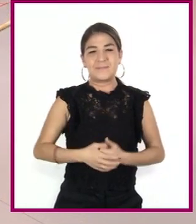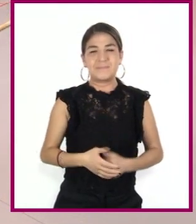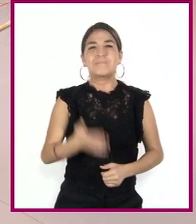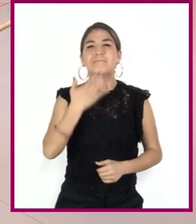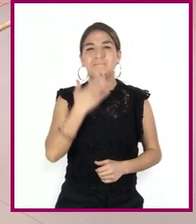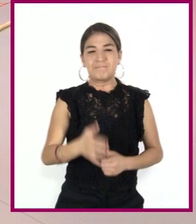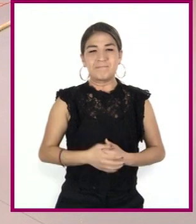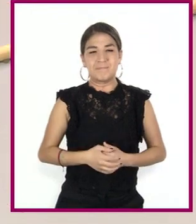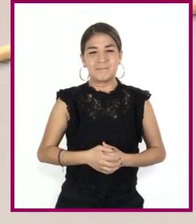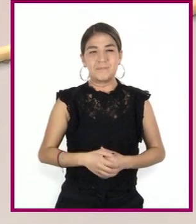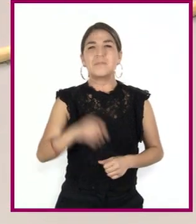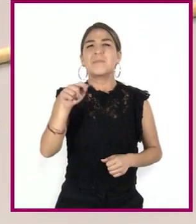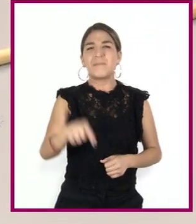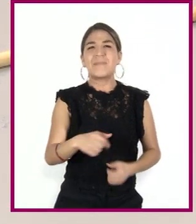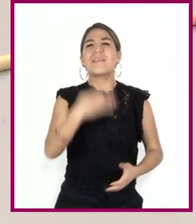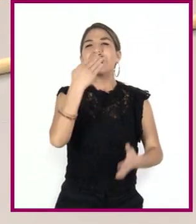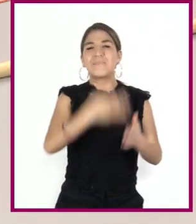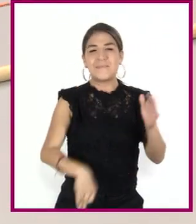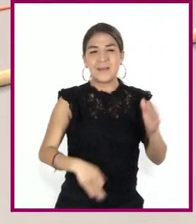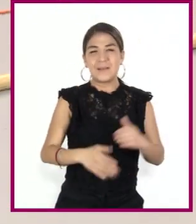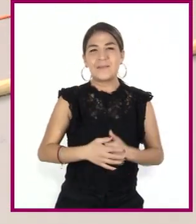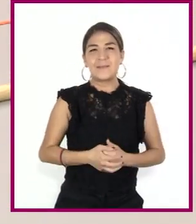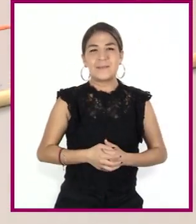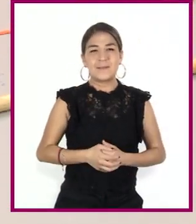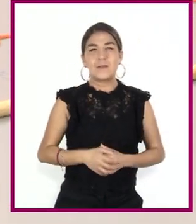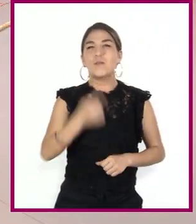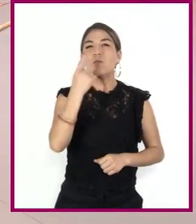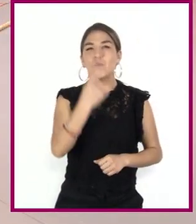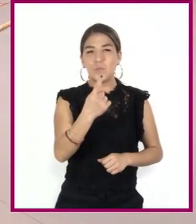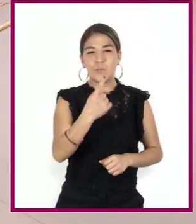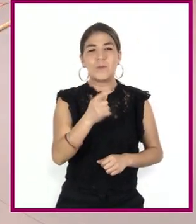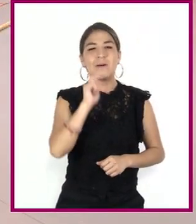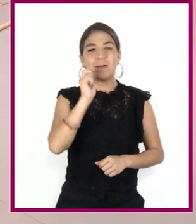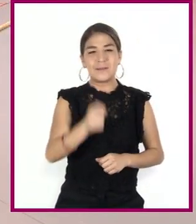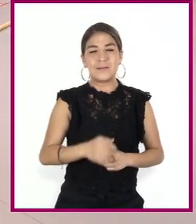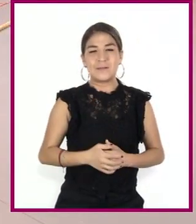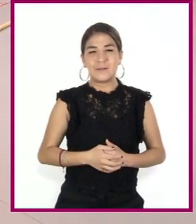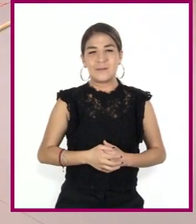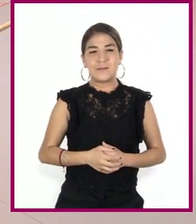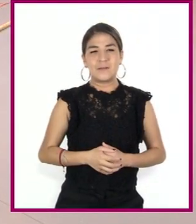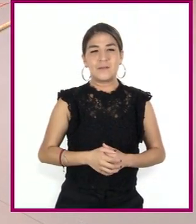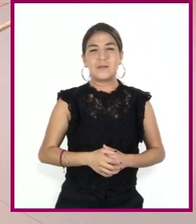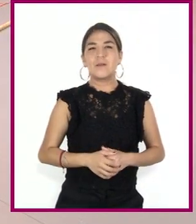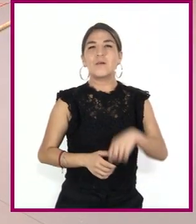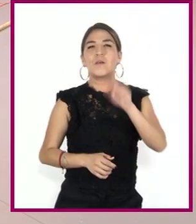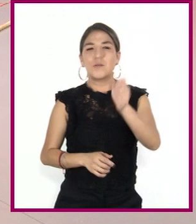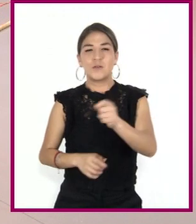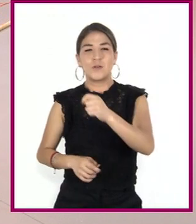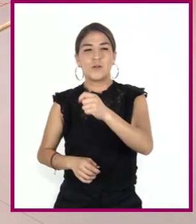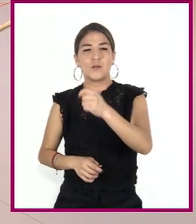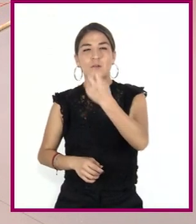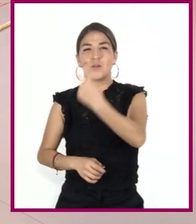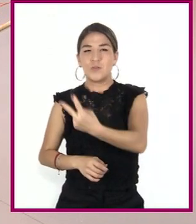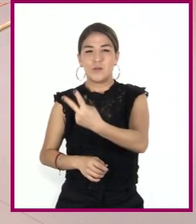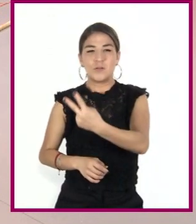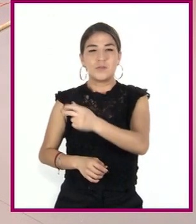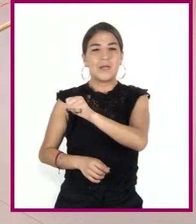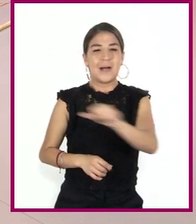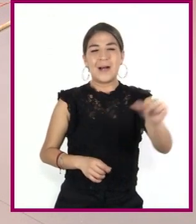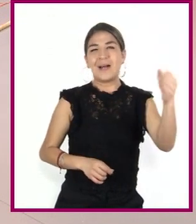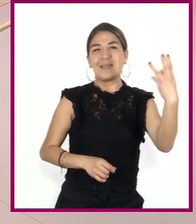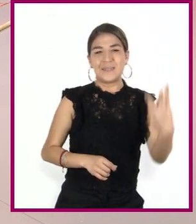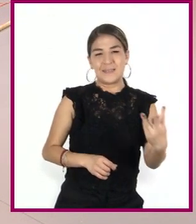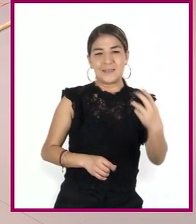Listo. Y nos falta... Falta uno más. Uno más, que es de la base 2 a la base